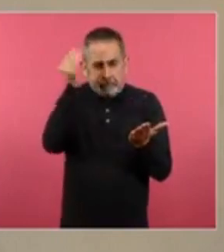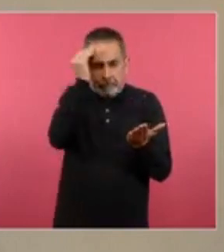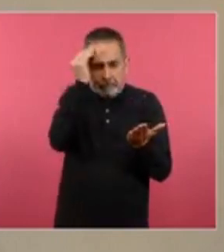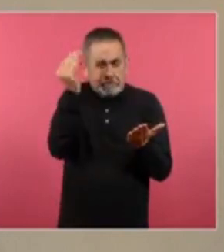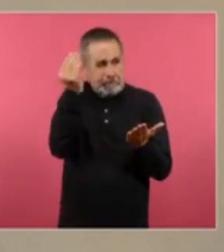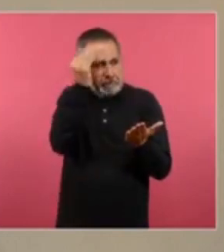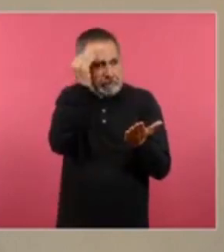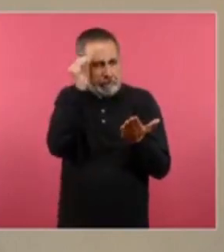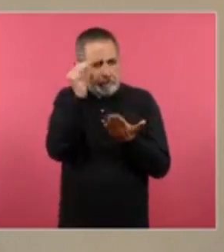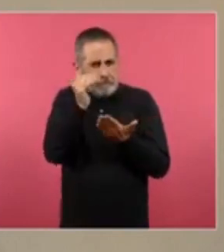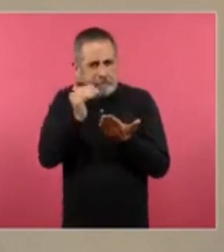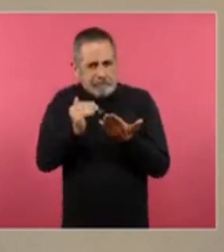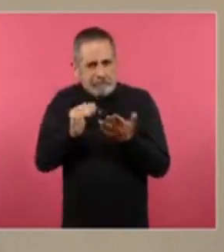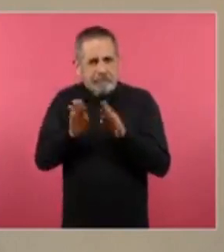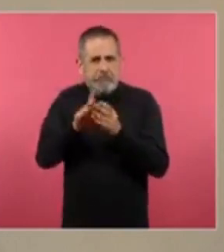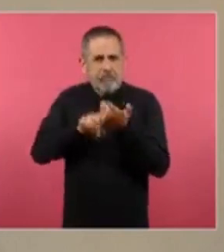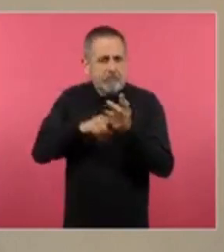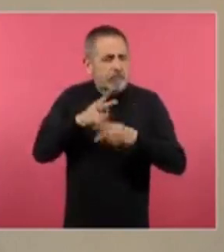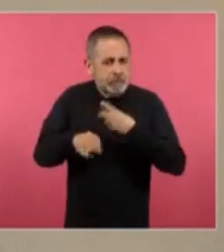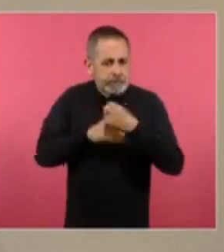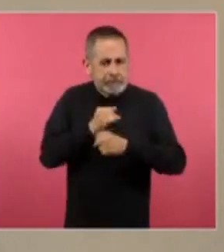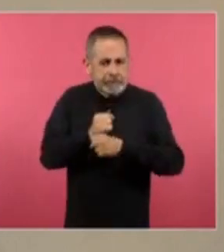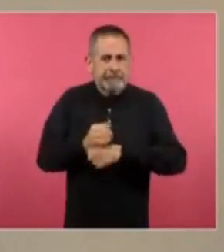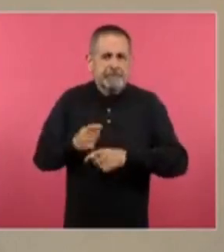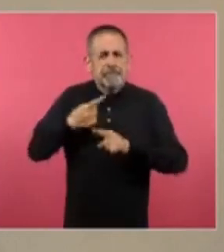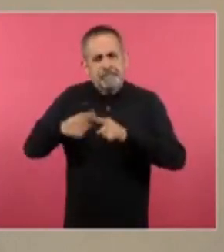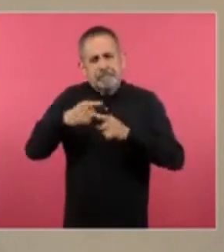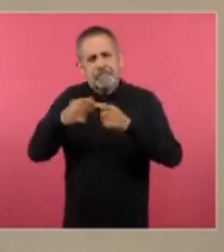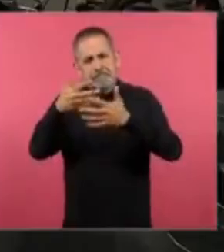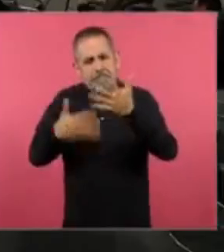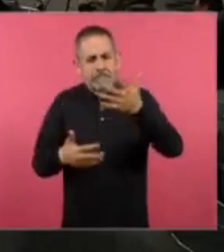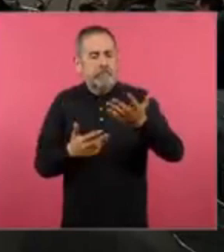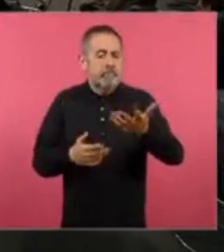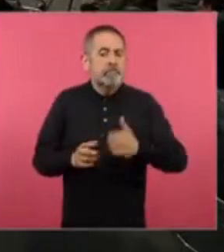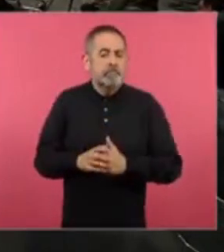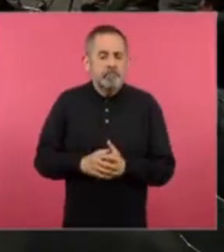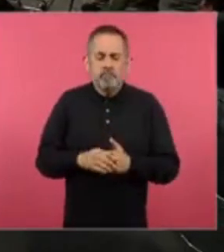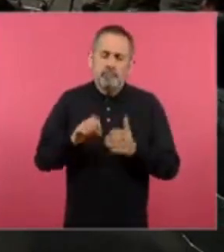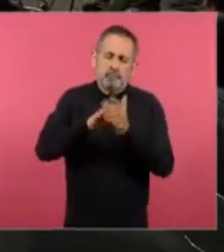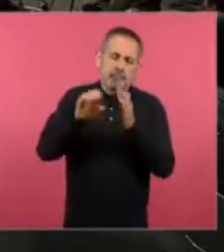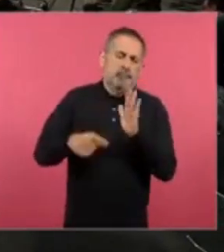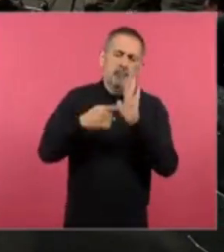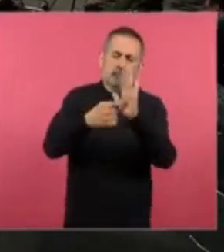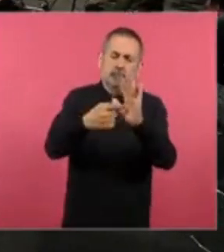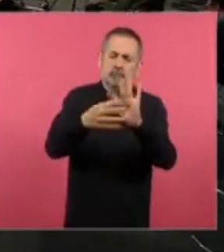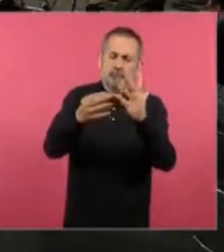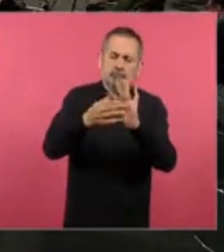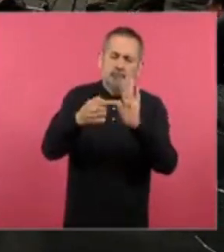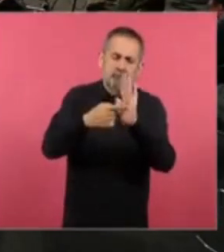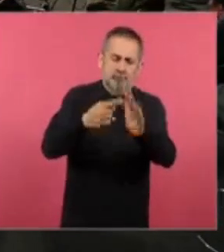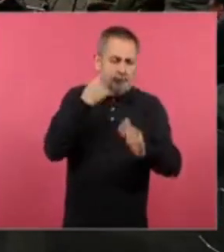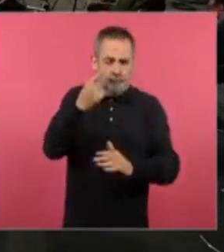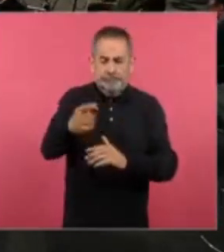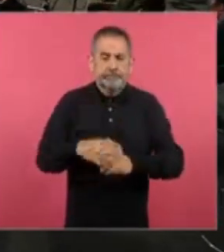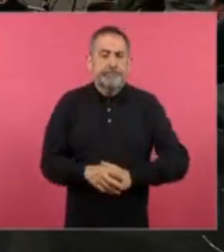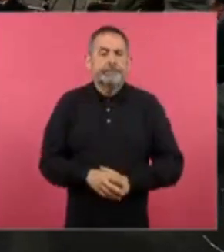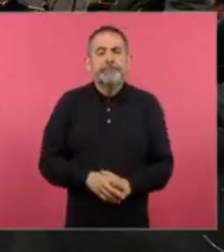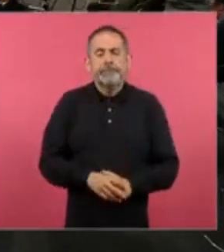preguntas investigables y varias más. Entonces, vamos a ver algunos ejemplos. La siguiente, por